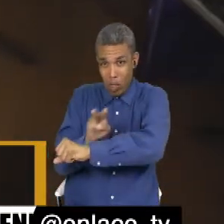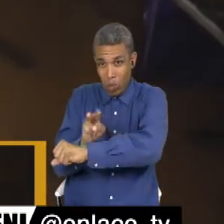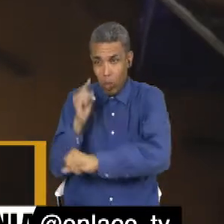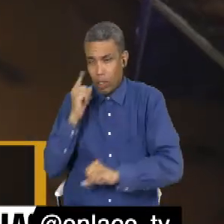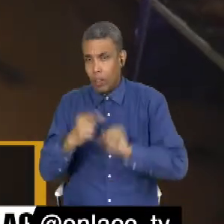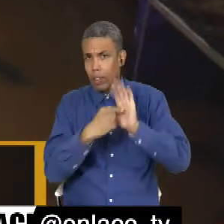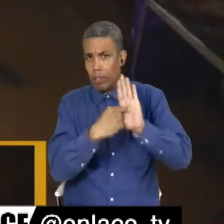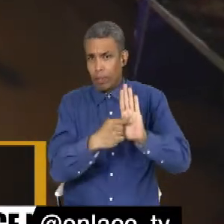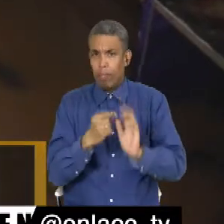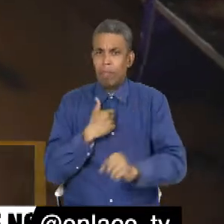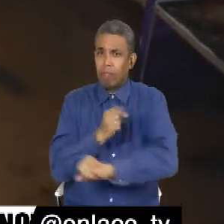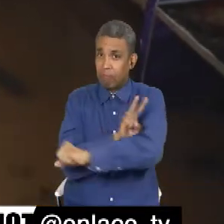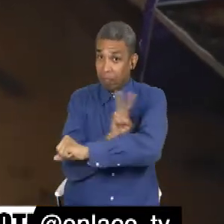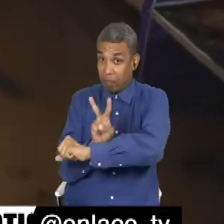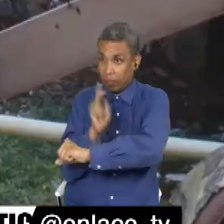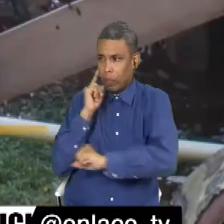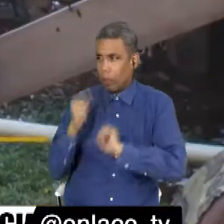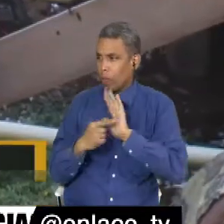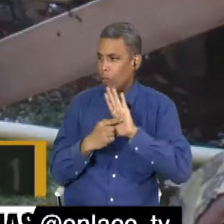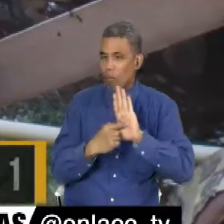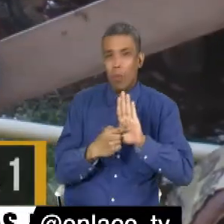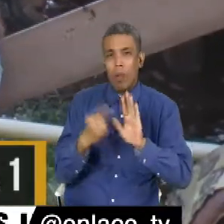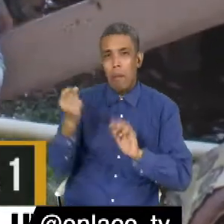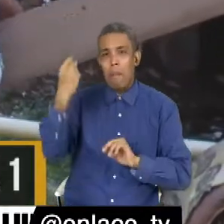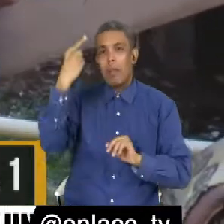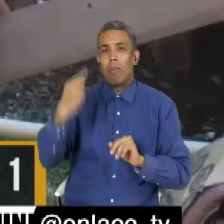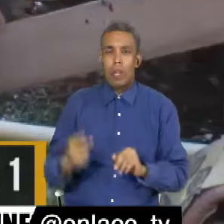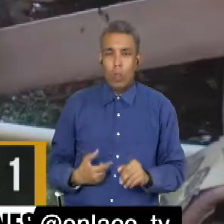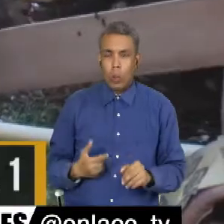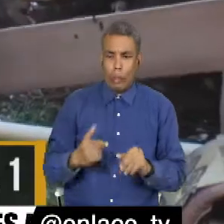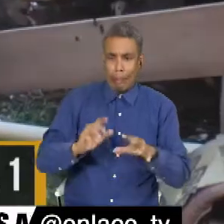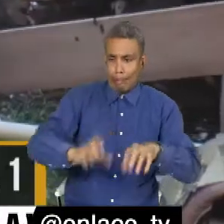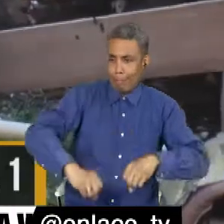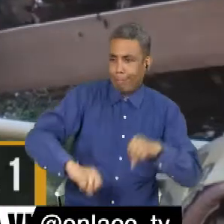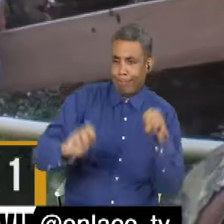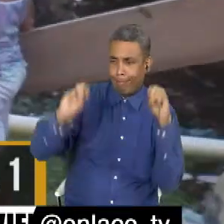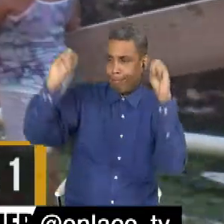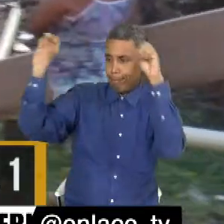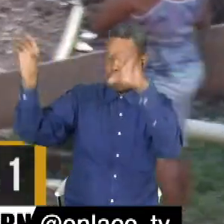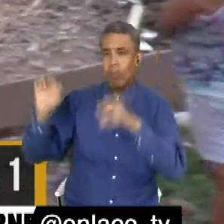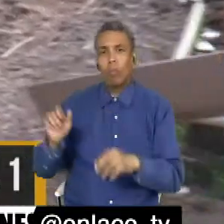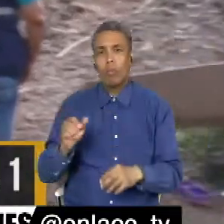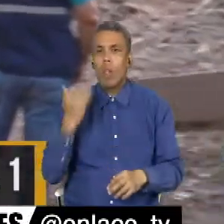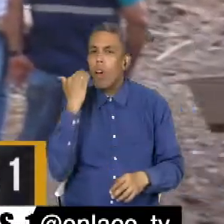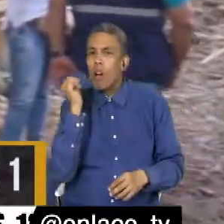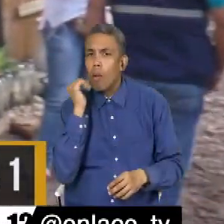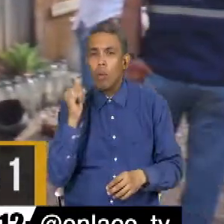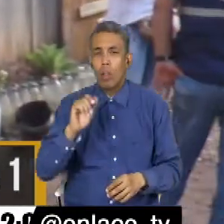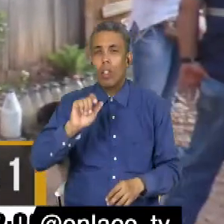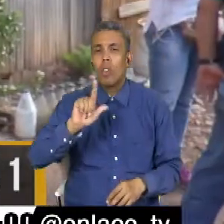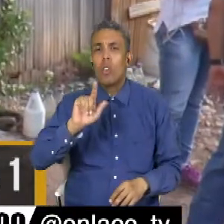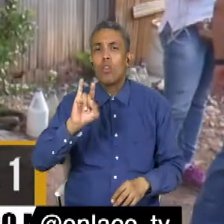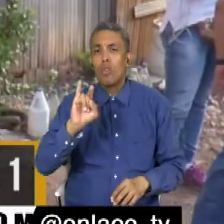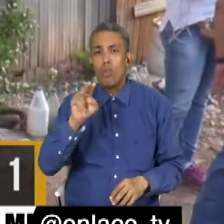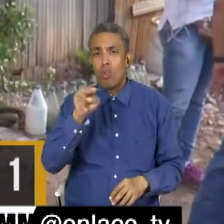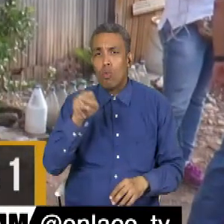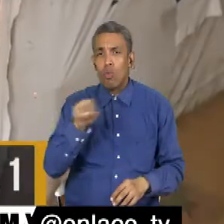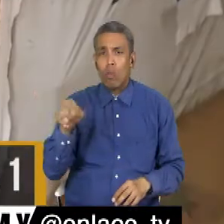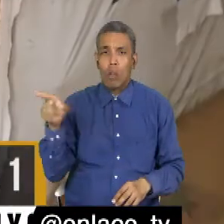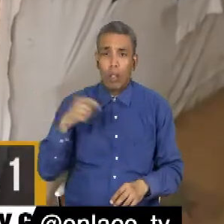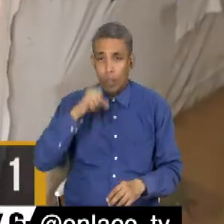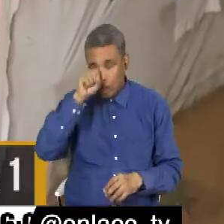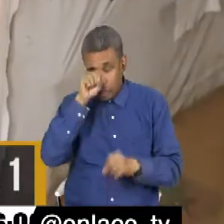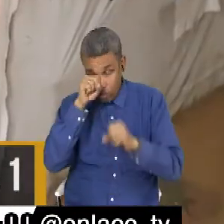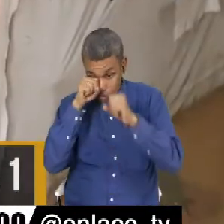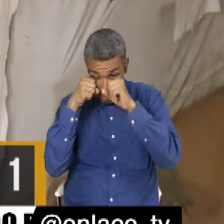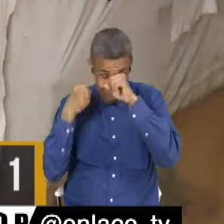casa que ha sido desalojada por las autoridades por la creciente. Su propietaria, Luz Marina Gutiérrez, con lágrimas se resignó a abandonar el predio por el